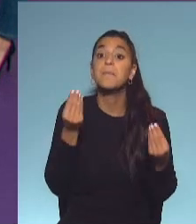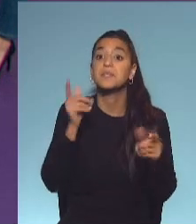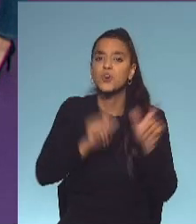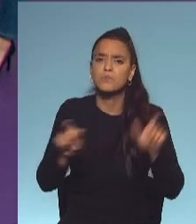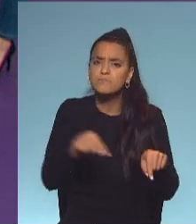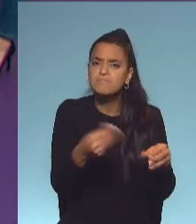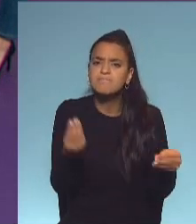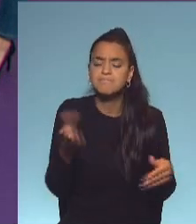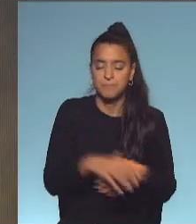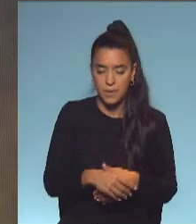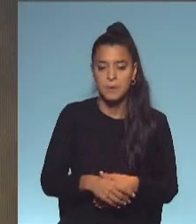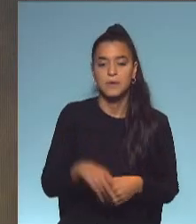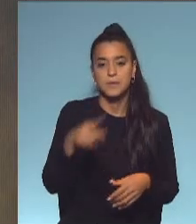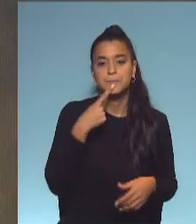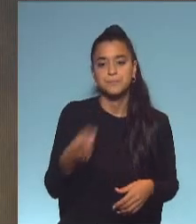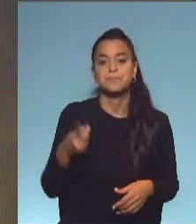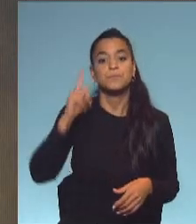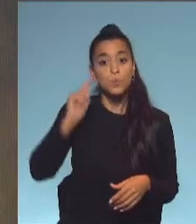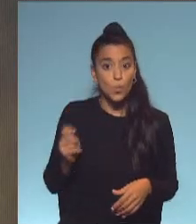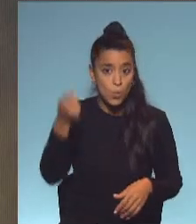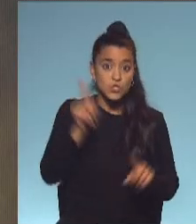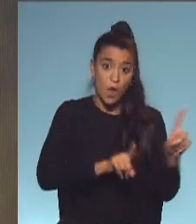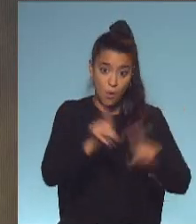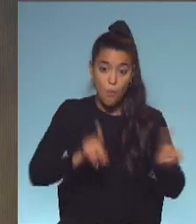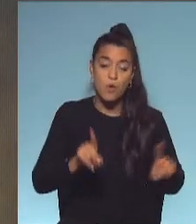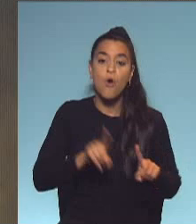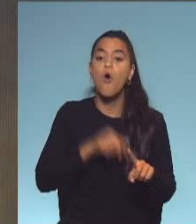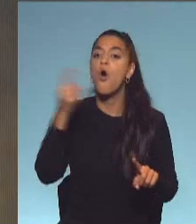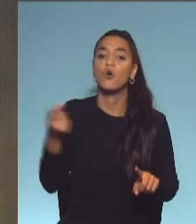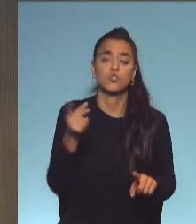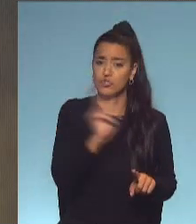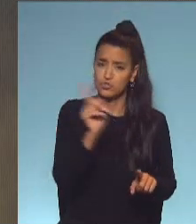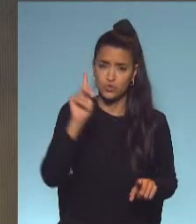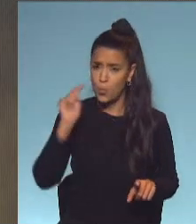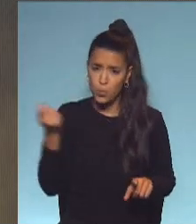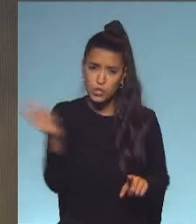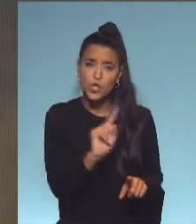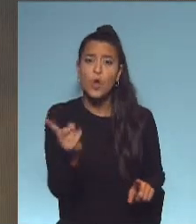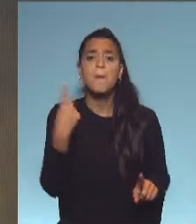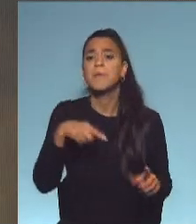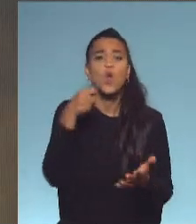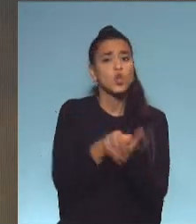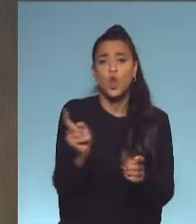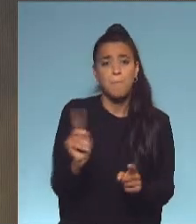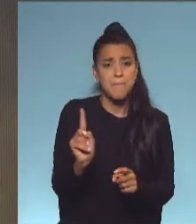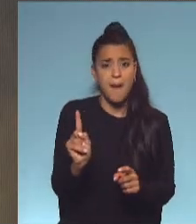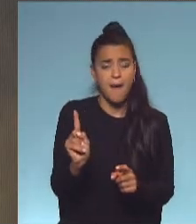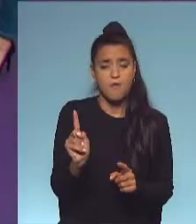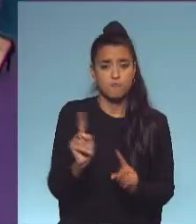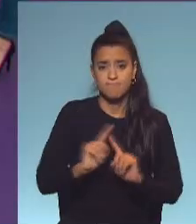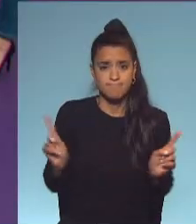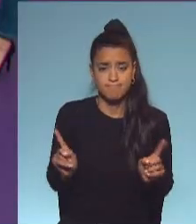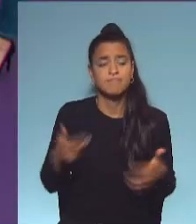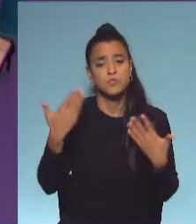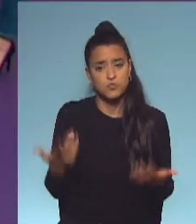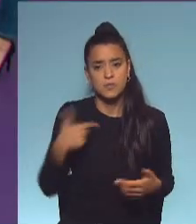ellos? Así es, por un lado están los que judicializaron y otros que no fueron a la justicia, pero no pagaron tampoco.